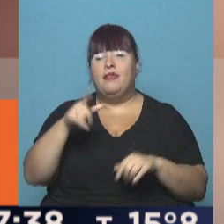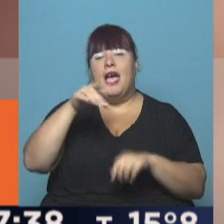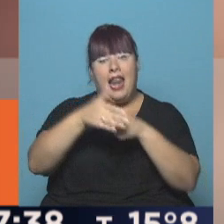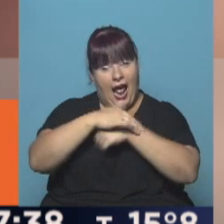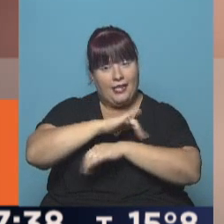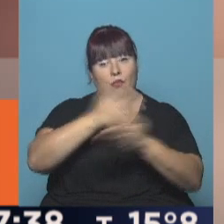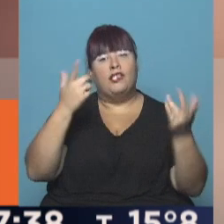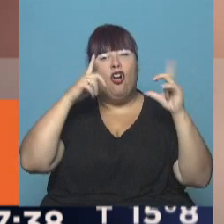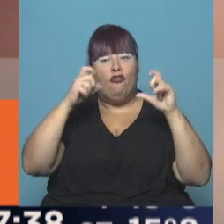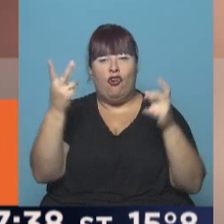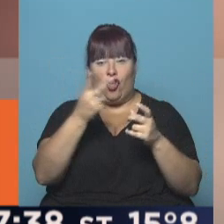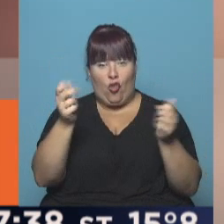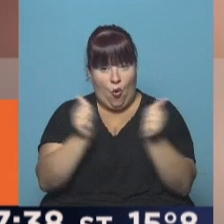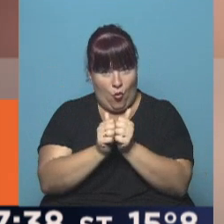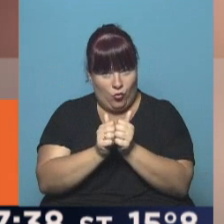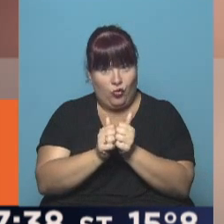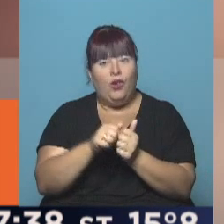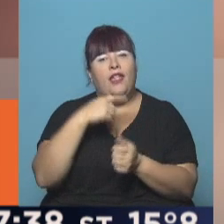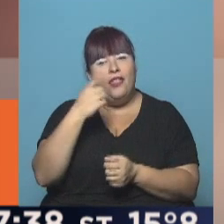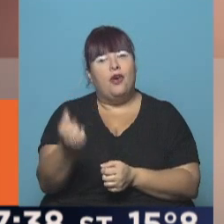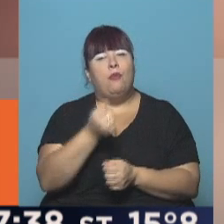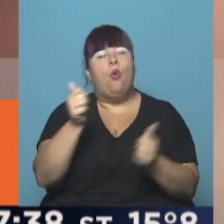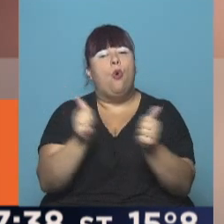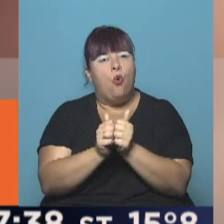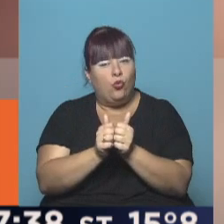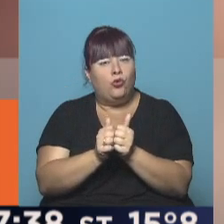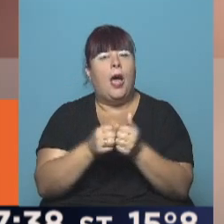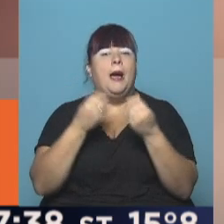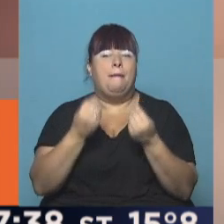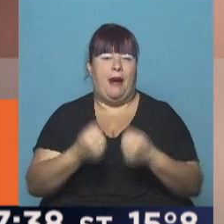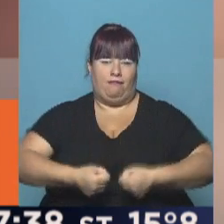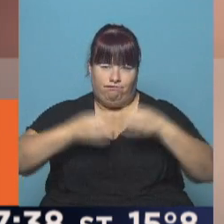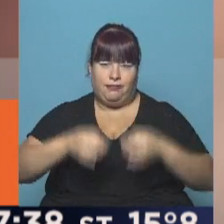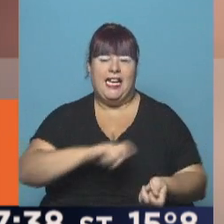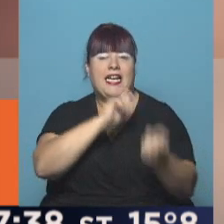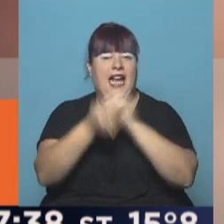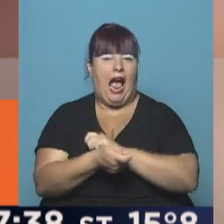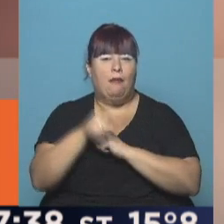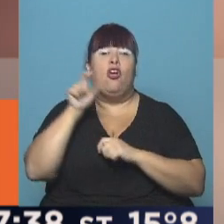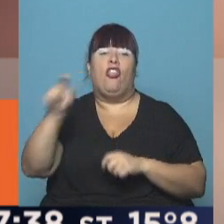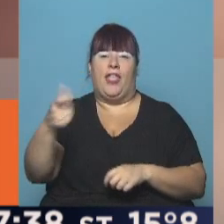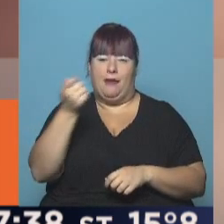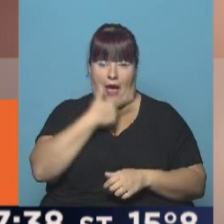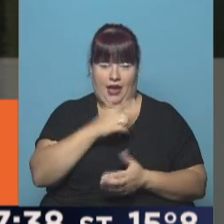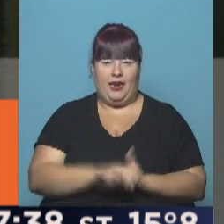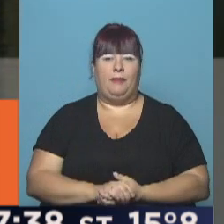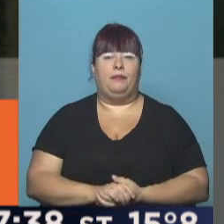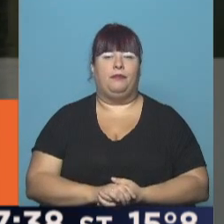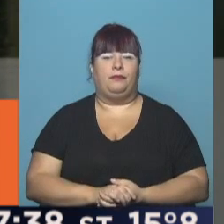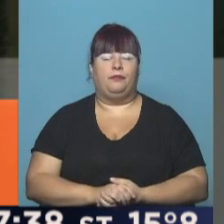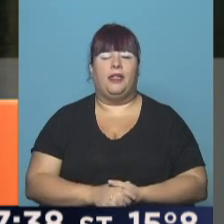publicó una foto del encuentro y destacó que están juntos para consolidar el cambio que lidera mauricio macri